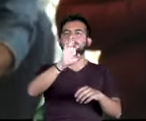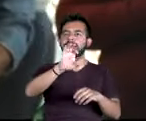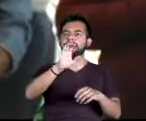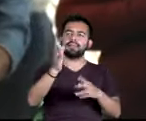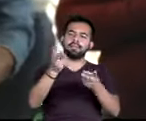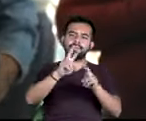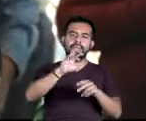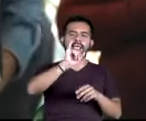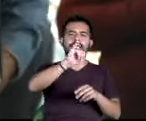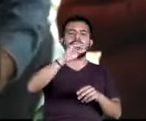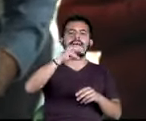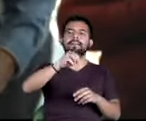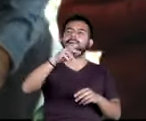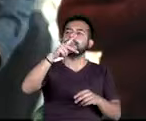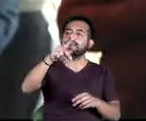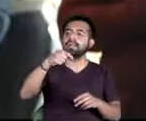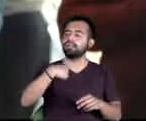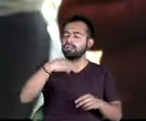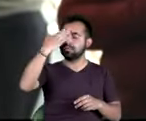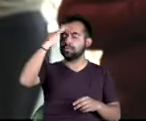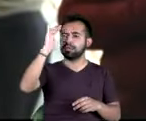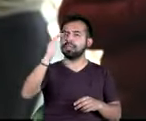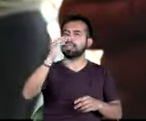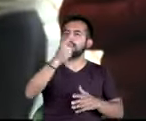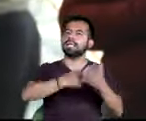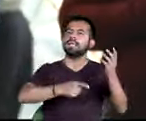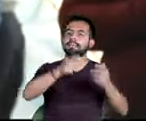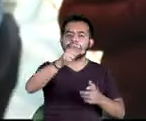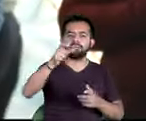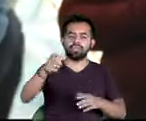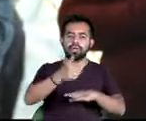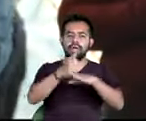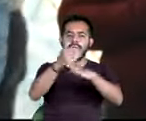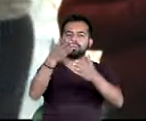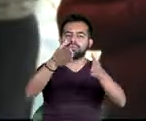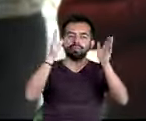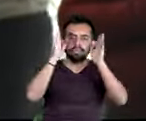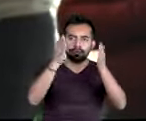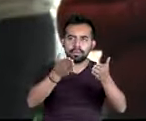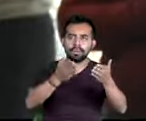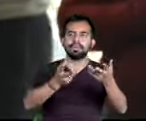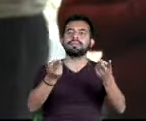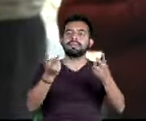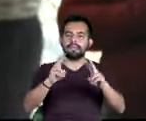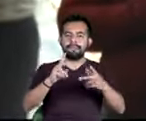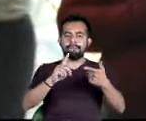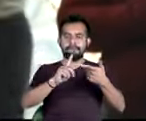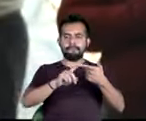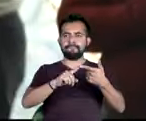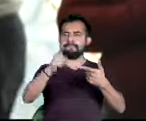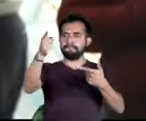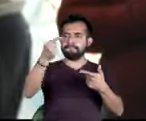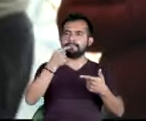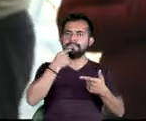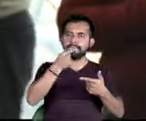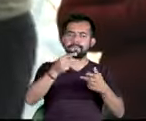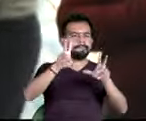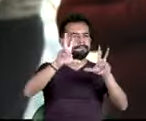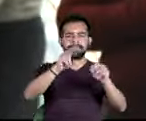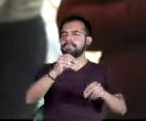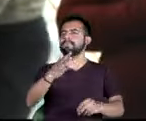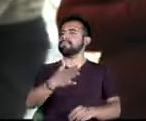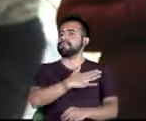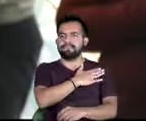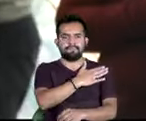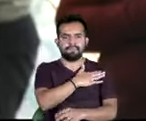sé qué personas van a estar al frente. Y segundo, usted dijo que no confiaba en los datos